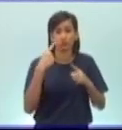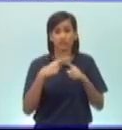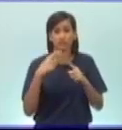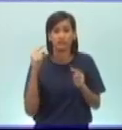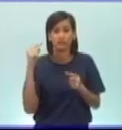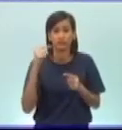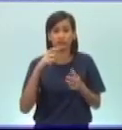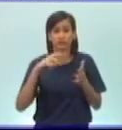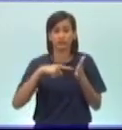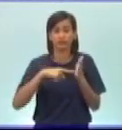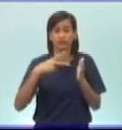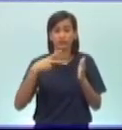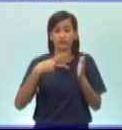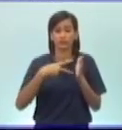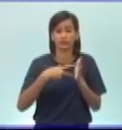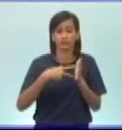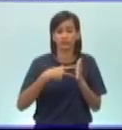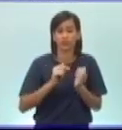de cálculo